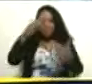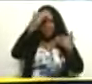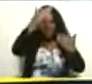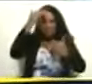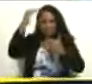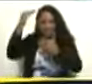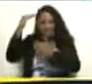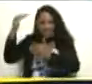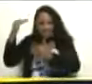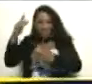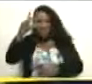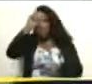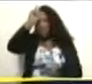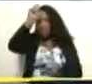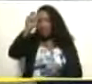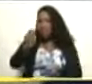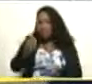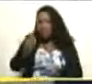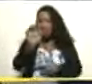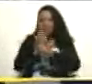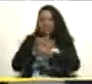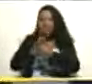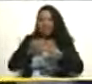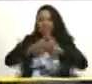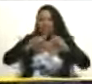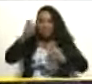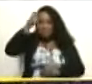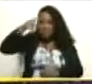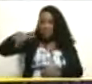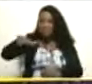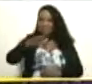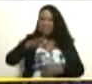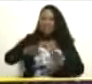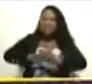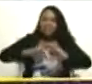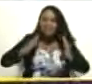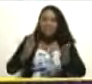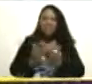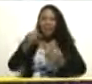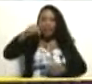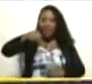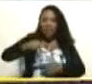mi reconocimiento, mi cariño y mi abrazo a todos los pueblos del mundo presente.